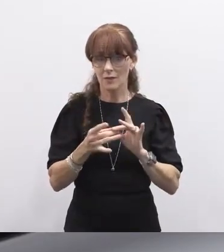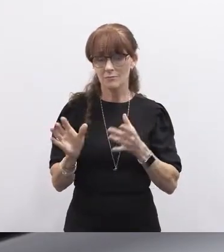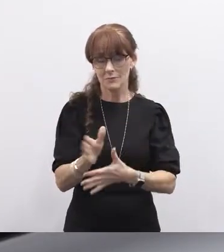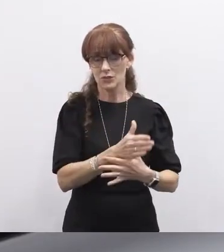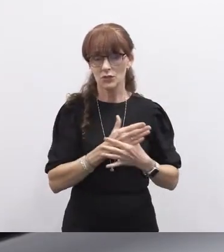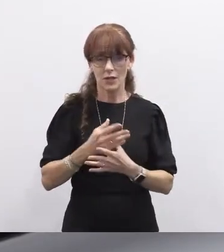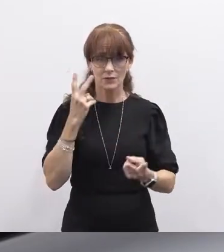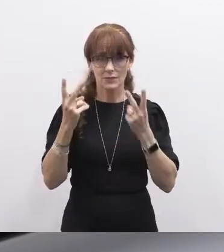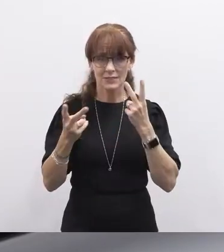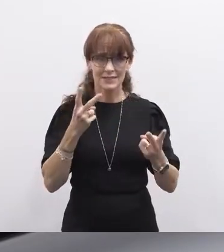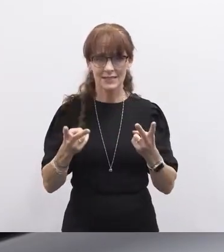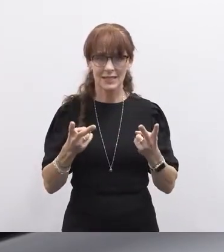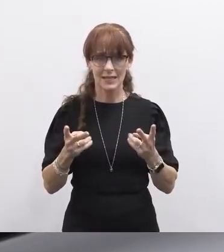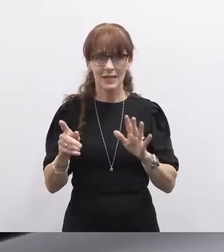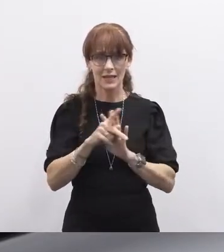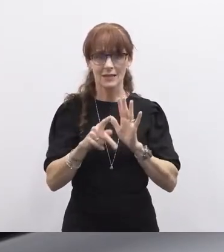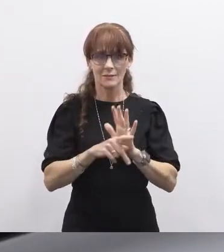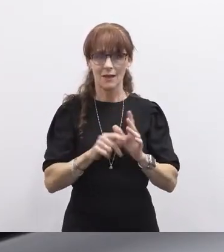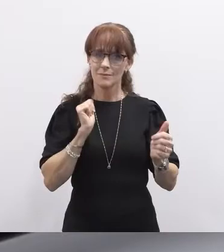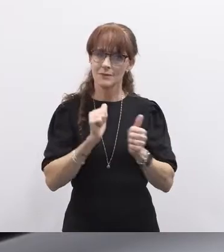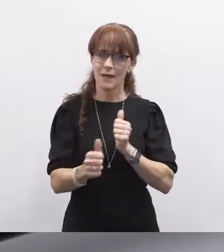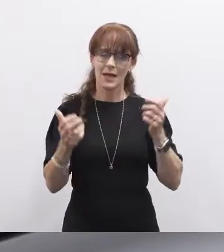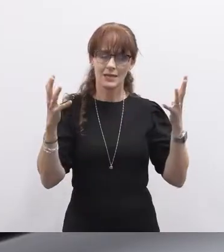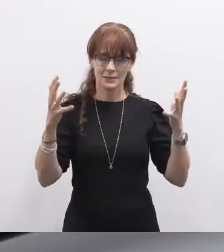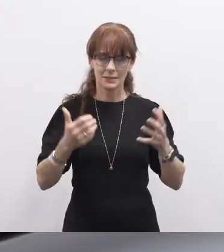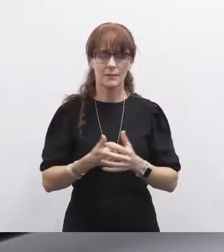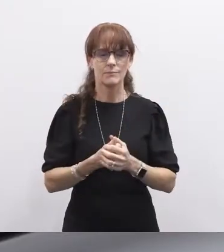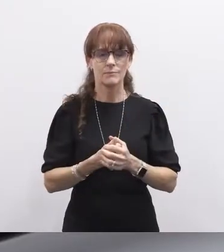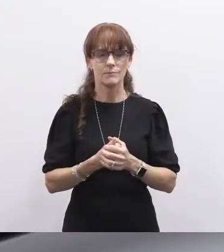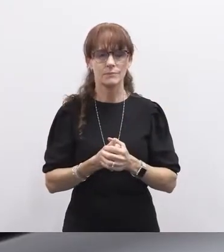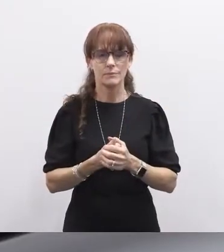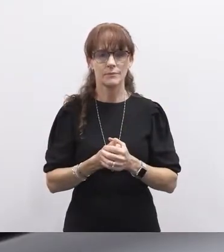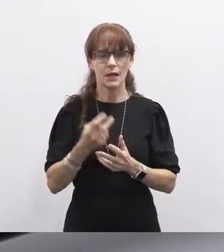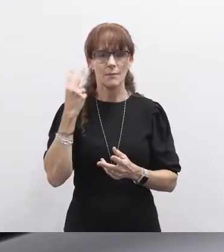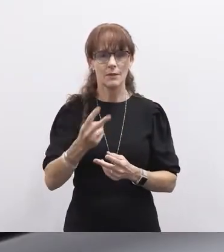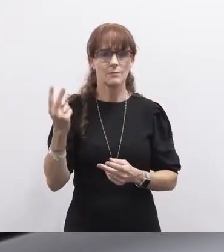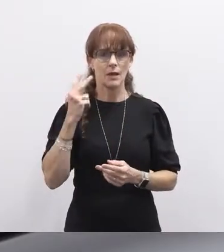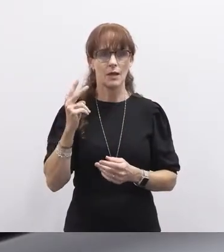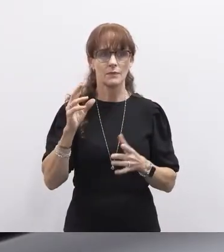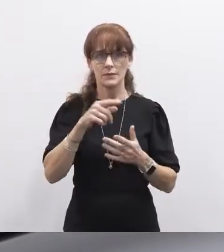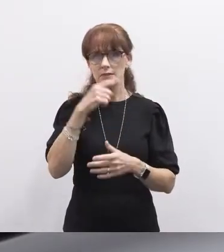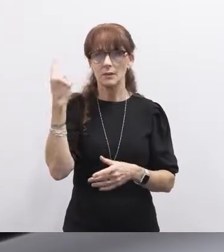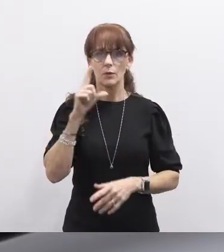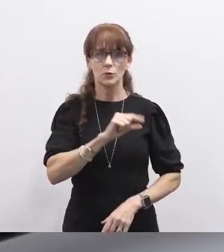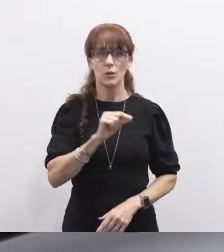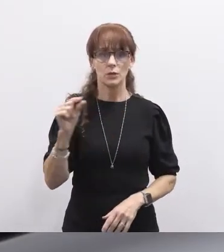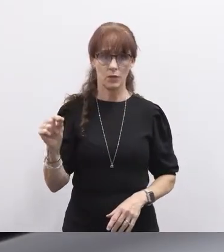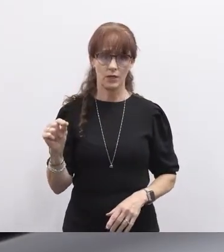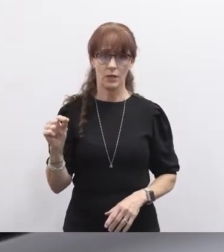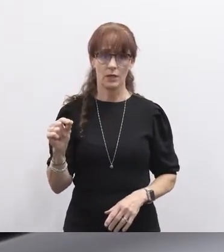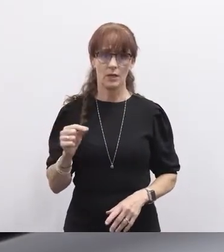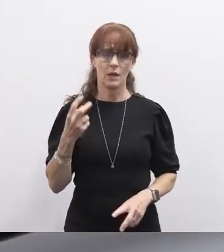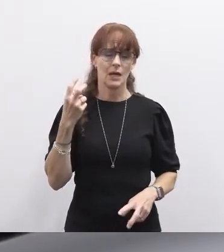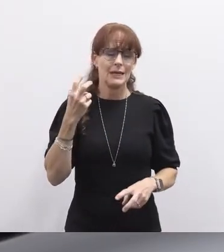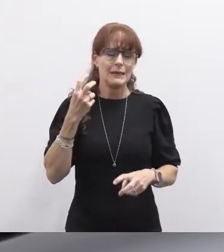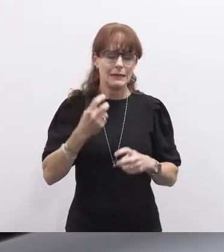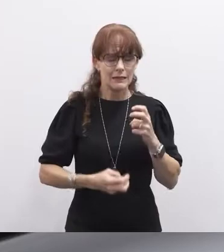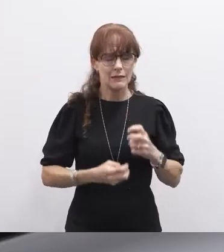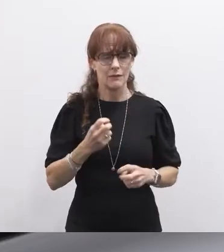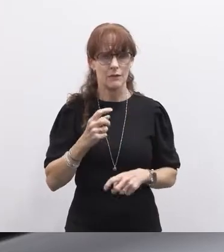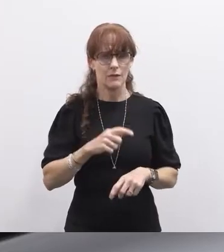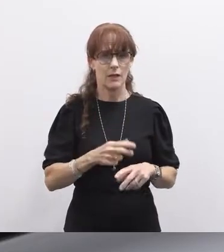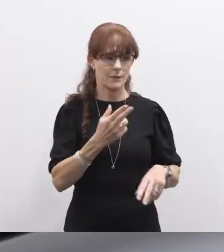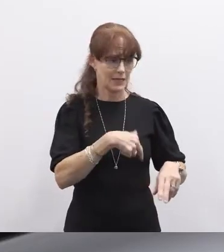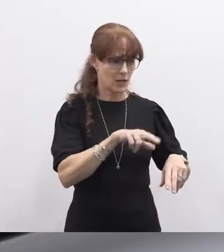esta noche de todo lo que hemos compartido. Estoy pensando el verano del 2020, un tiempo